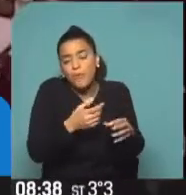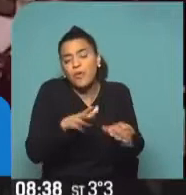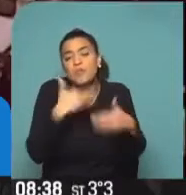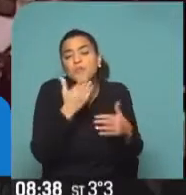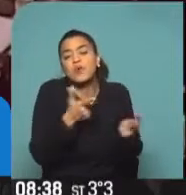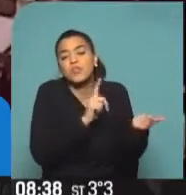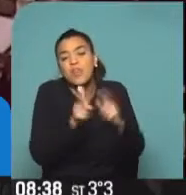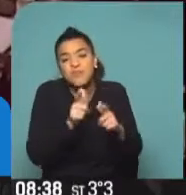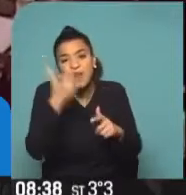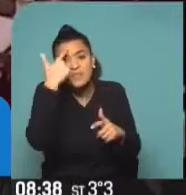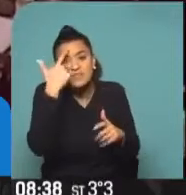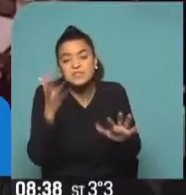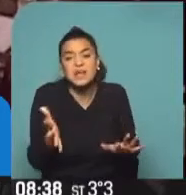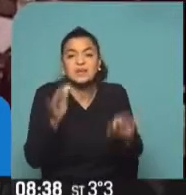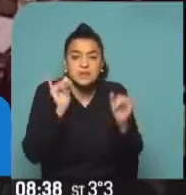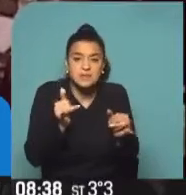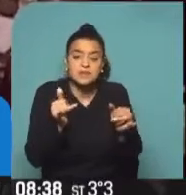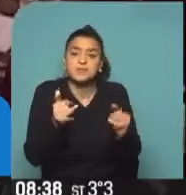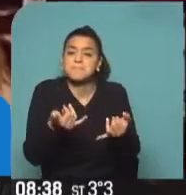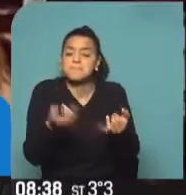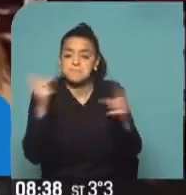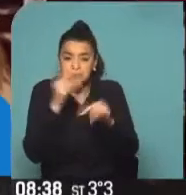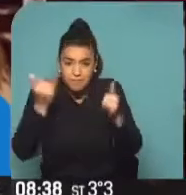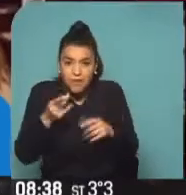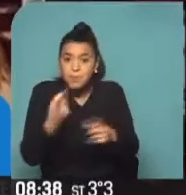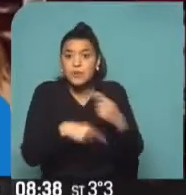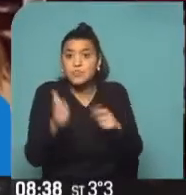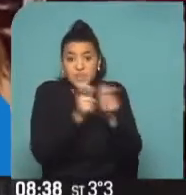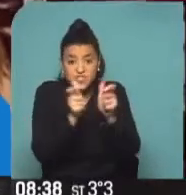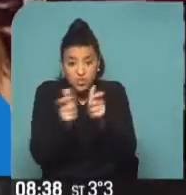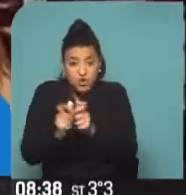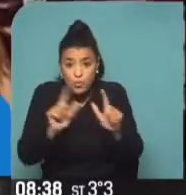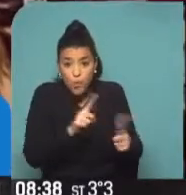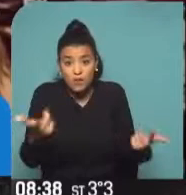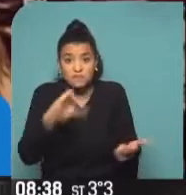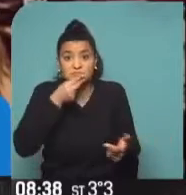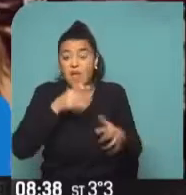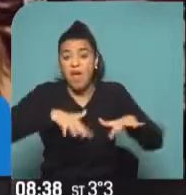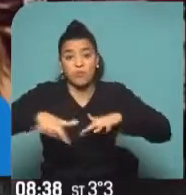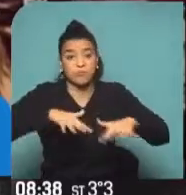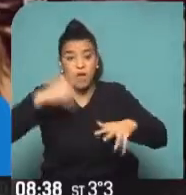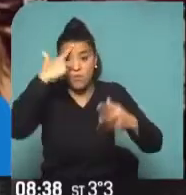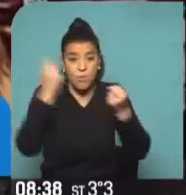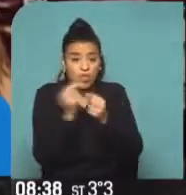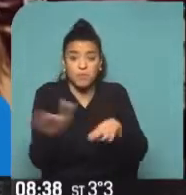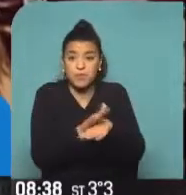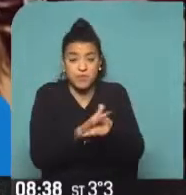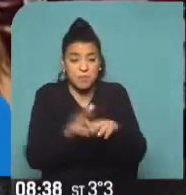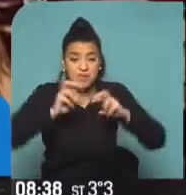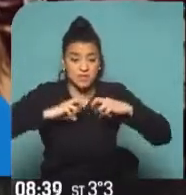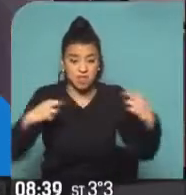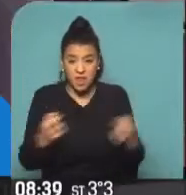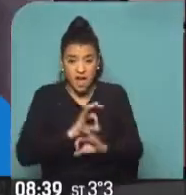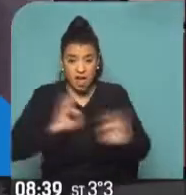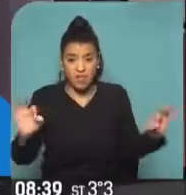en cuestiones que sí son conflictivas. Ahora, si no hay sesiones, quiere decir que no hay nada, que no hay claro. el acuerdo mínimo ni siquiera para sentarse en el